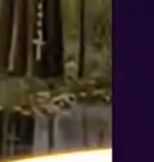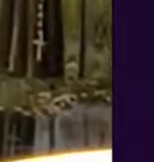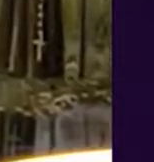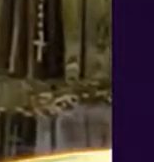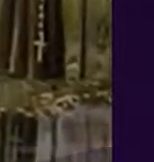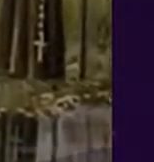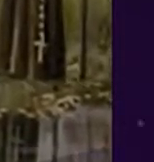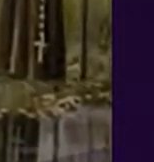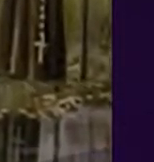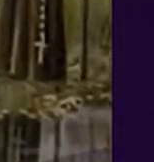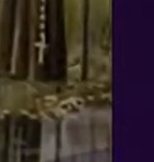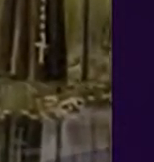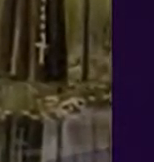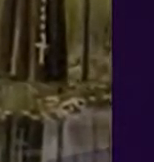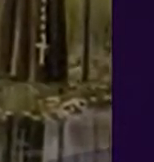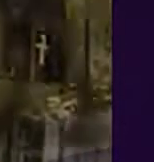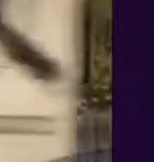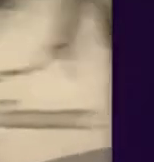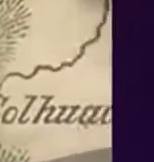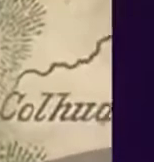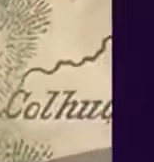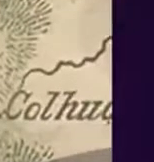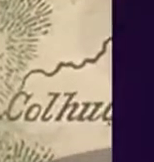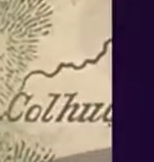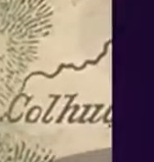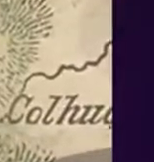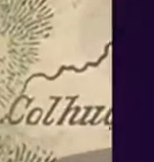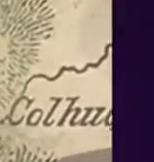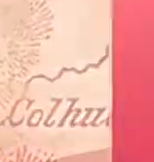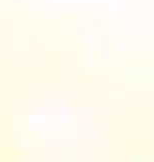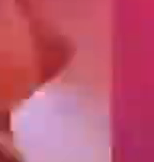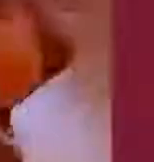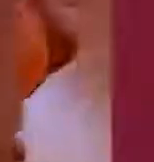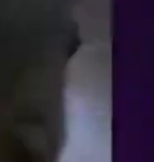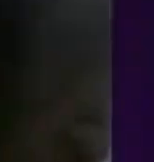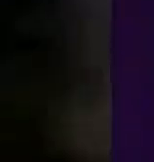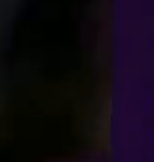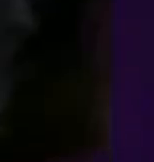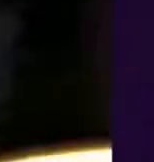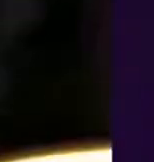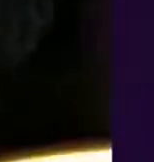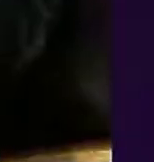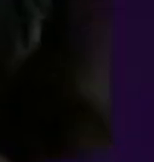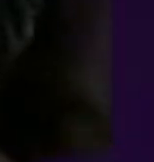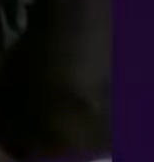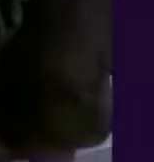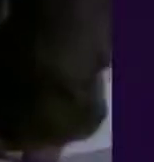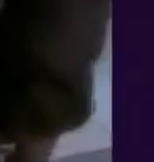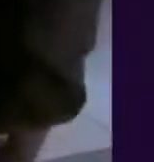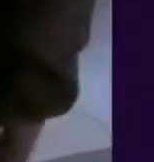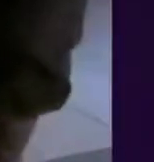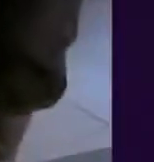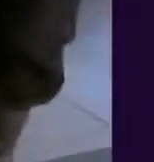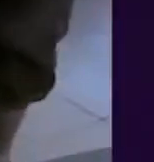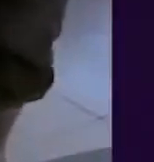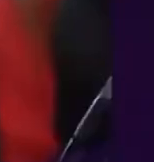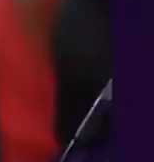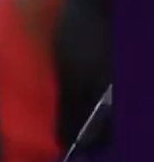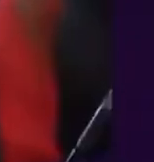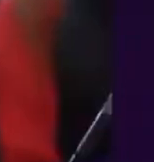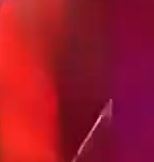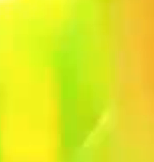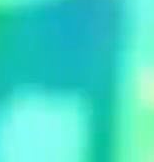Época, La Caída de Tenochtitlán, Mejor Serie Web, Jazz Book, Mejor Contenido